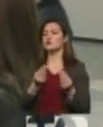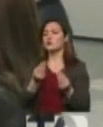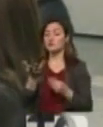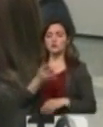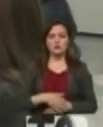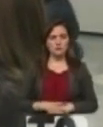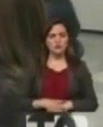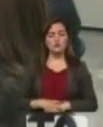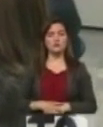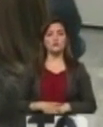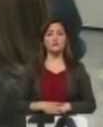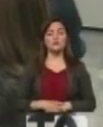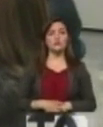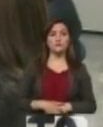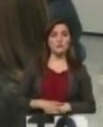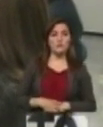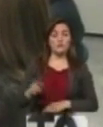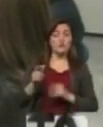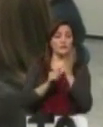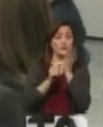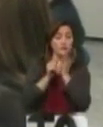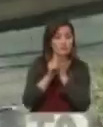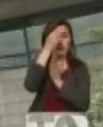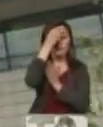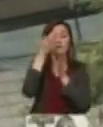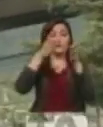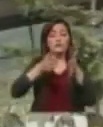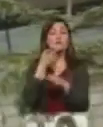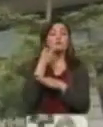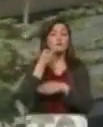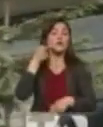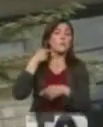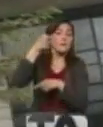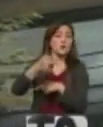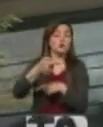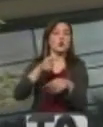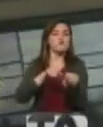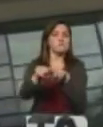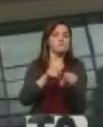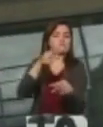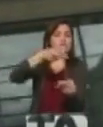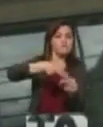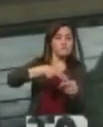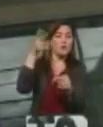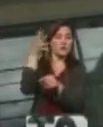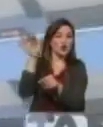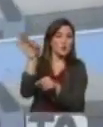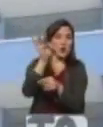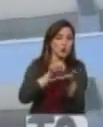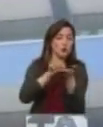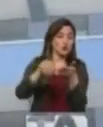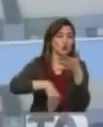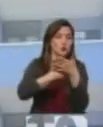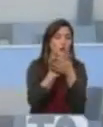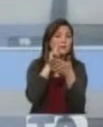El principal de la cartera de Estado también aseguró que en los próximos procesos de selección de maestros se realizarán algunas pruebas